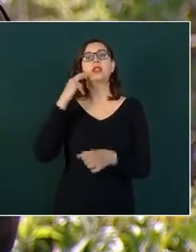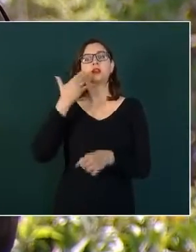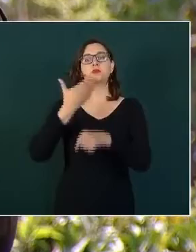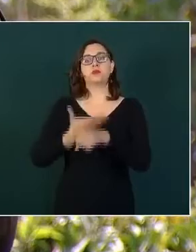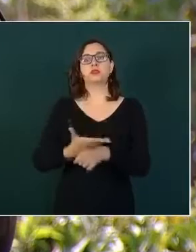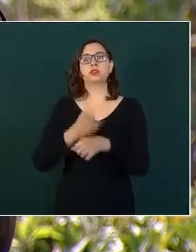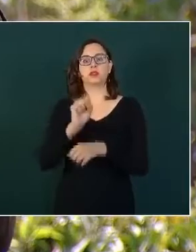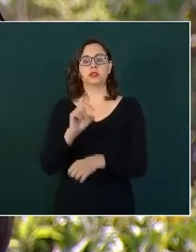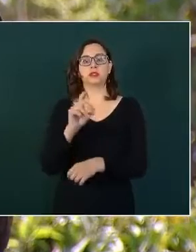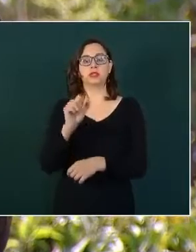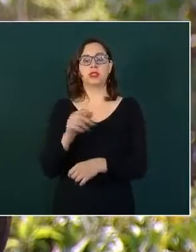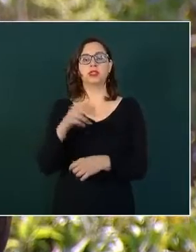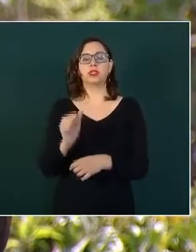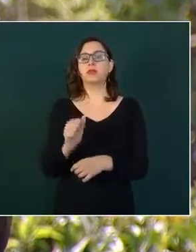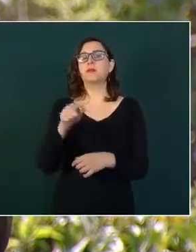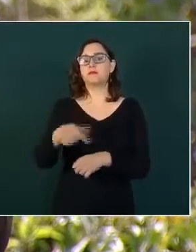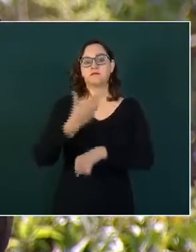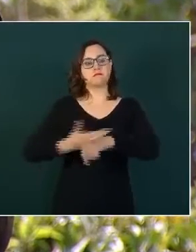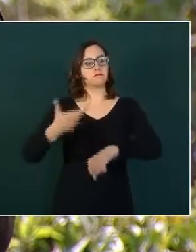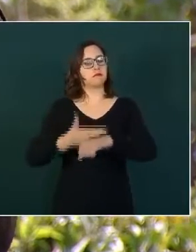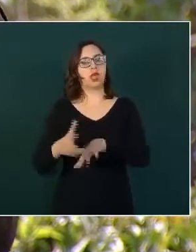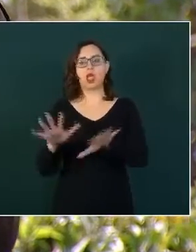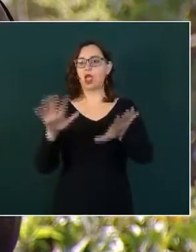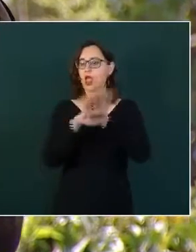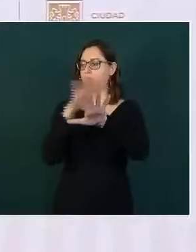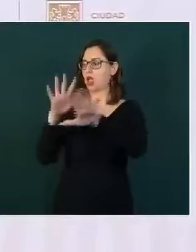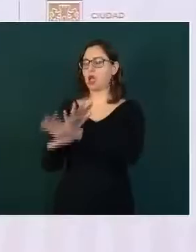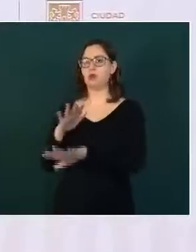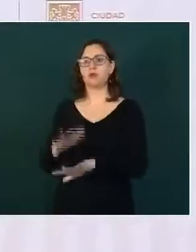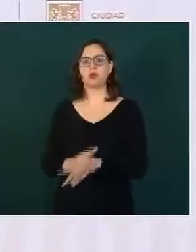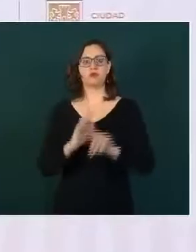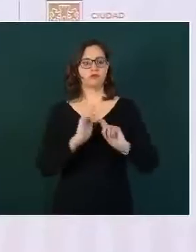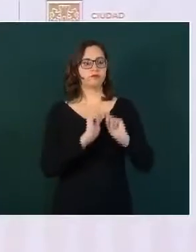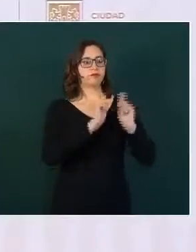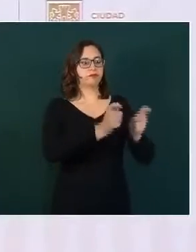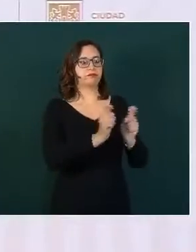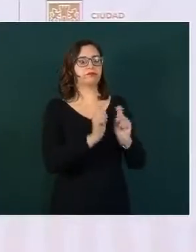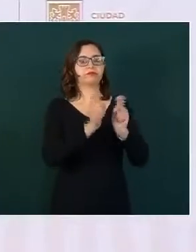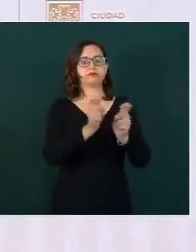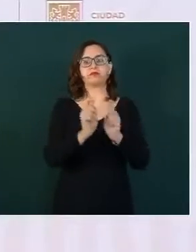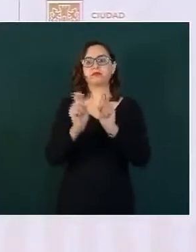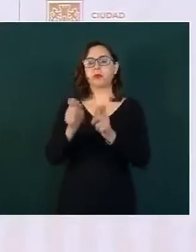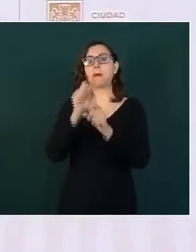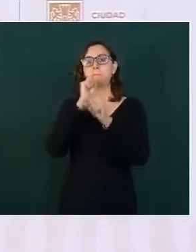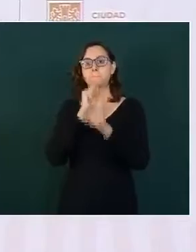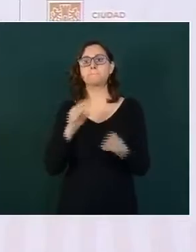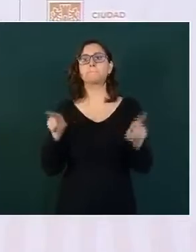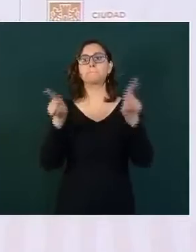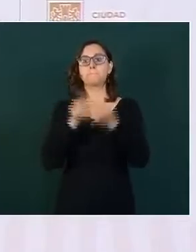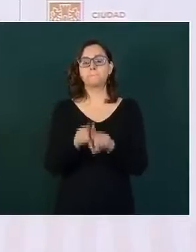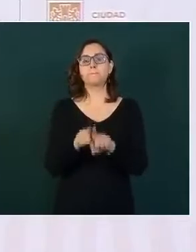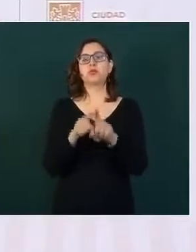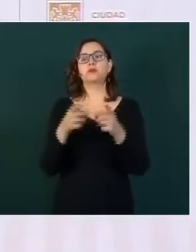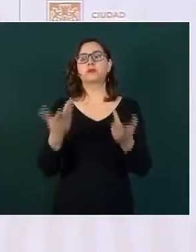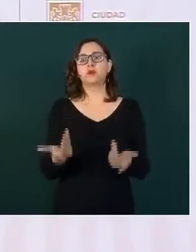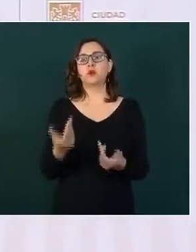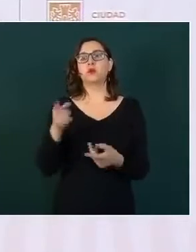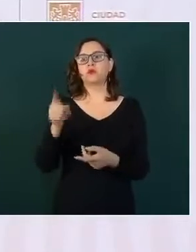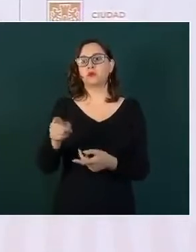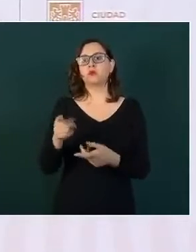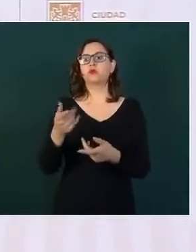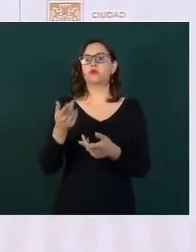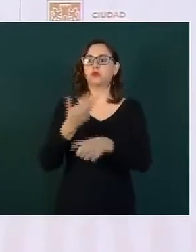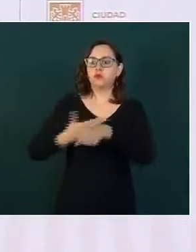la reorganización de la Secretaría y se asignaron funciones al Estado Mayor de la Defensa Nacional en